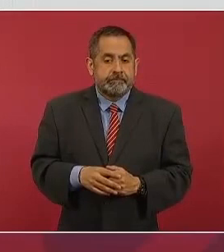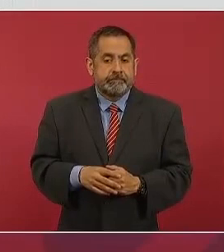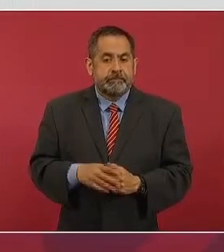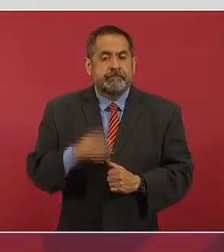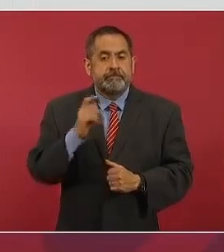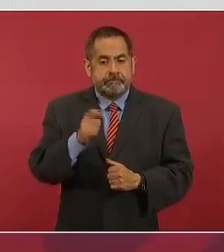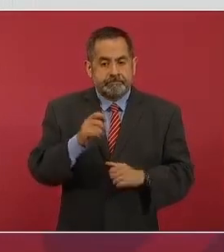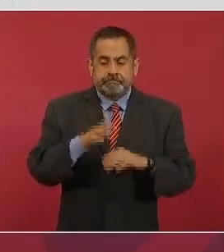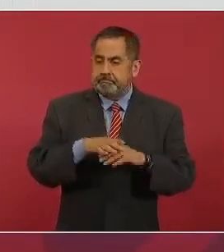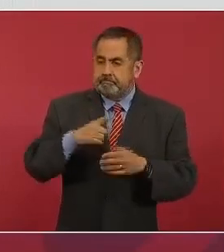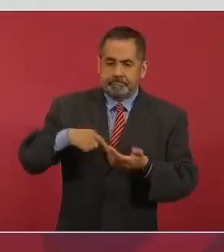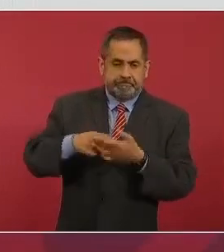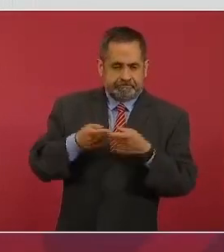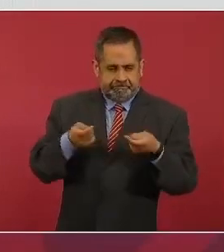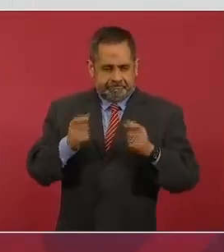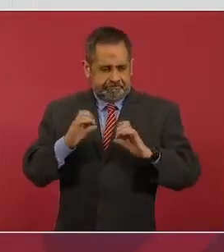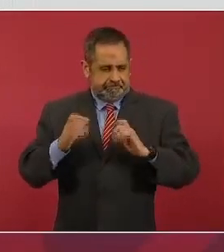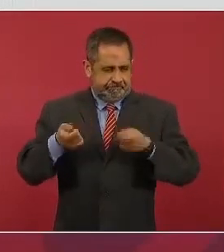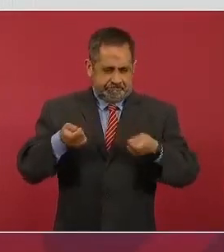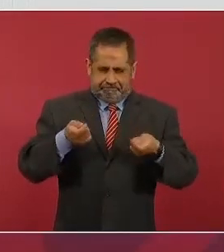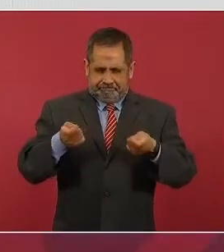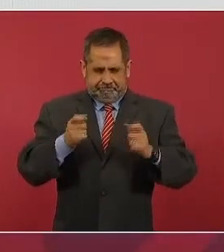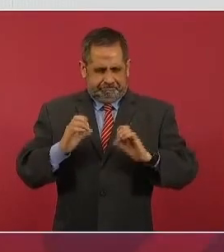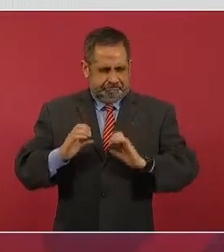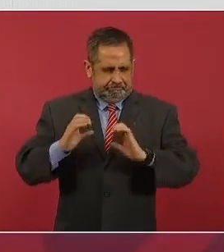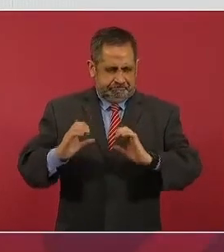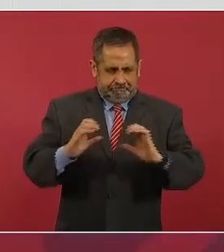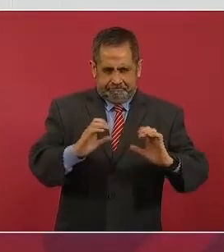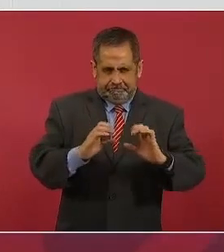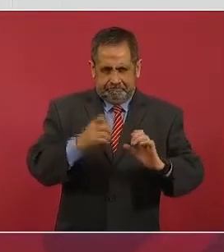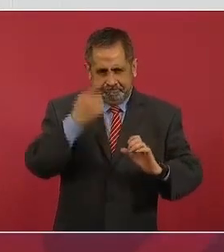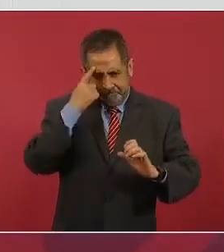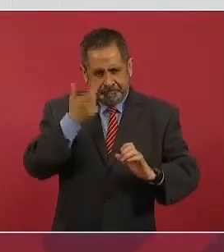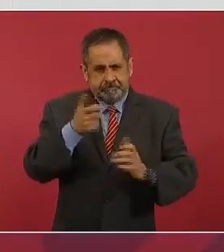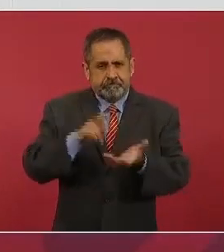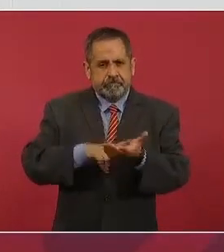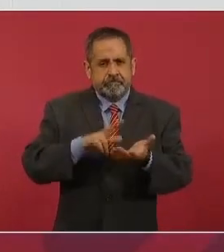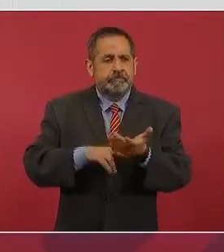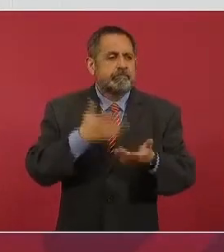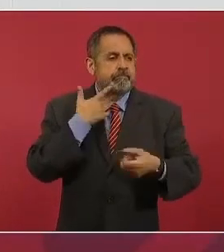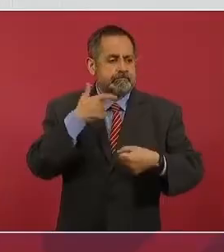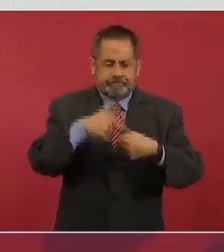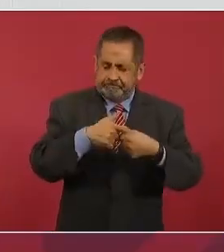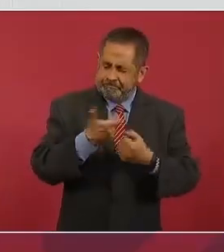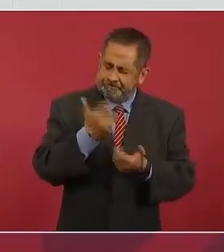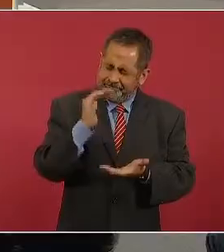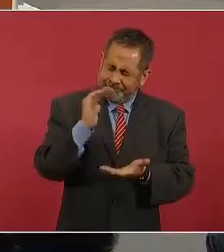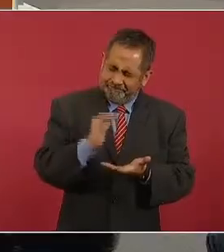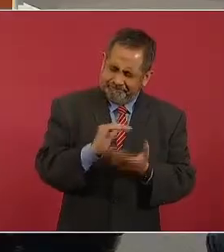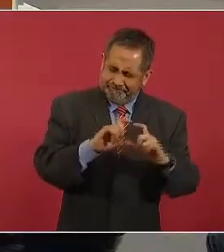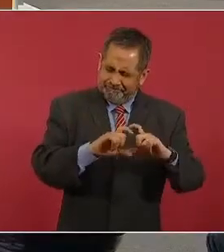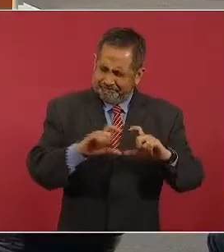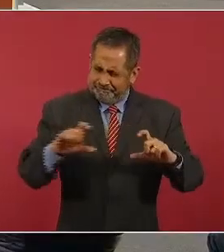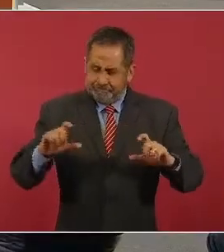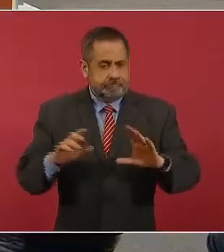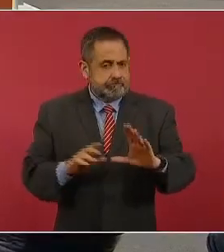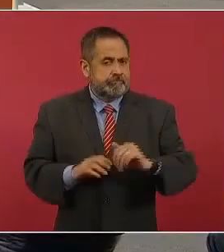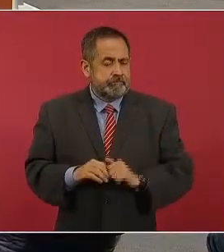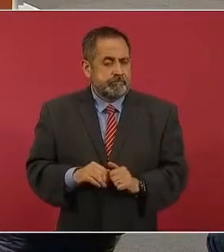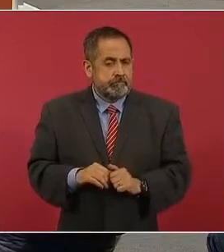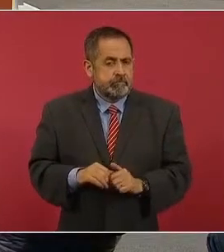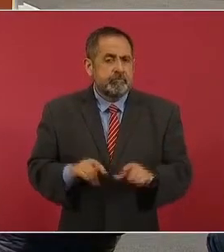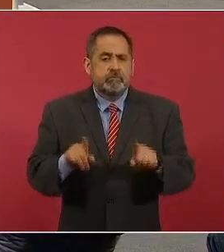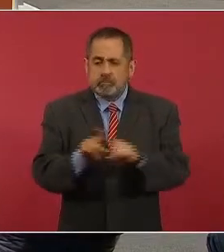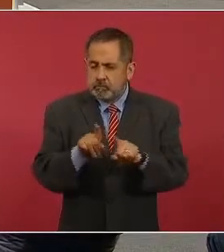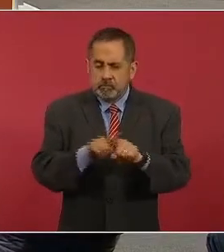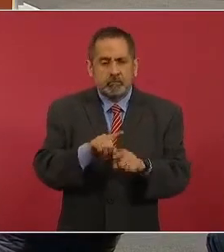por el manejo en los precios de los combustibles. Y lo mismo vamos a hacer